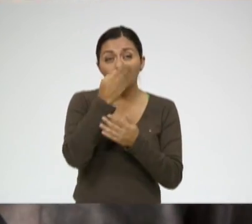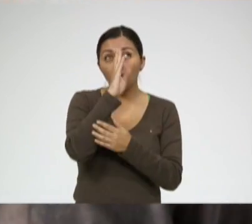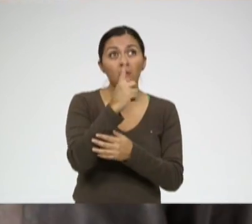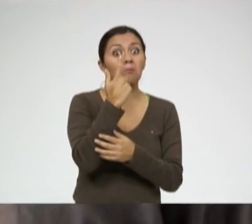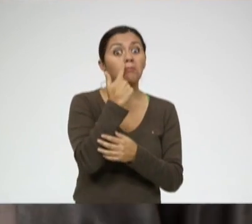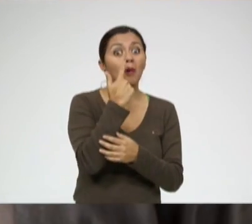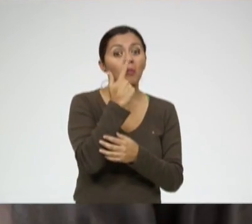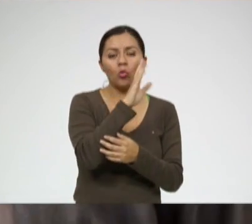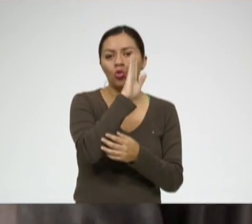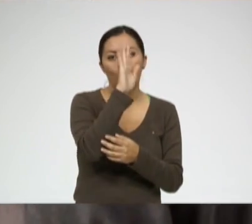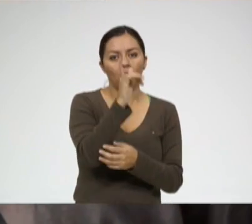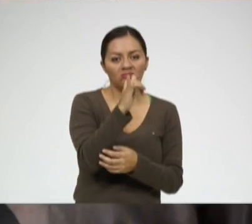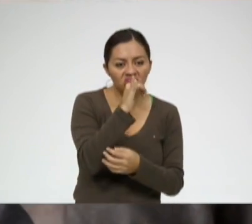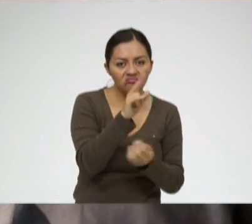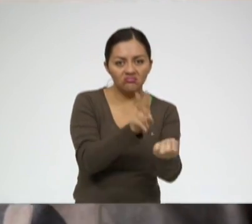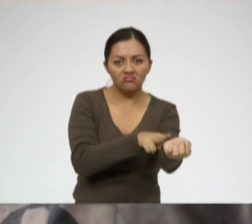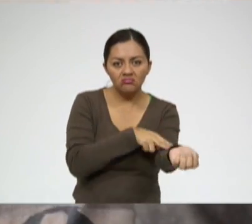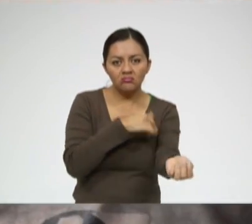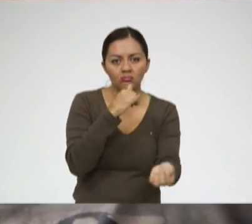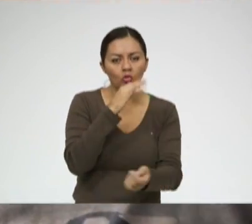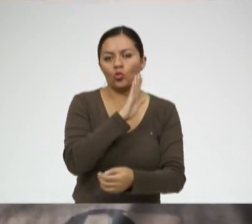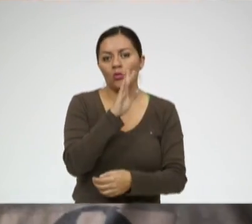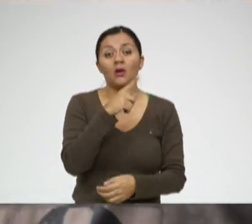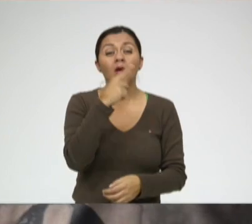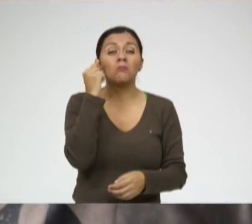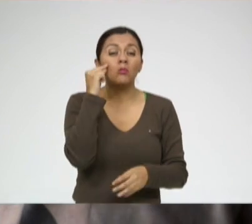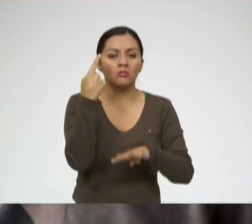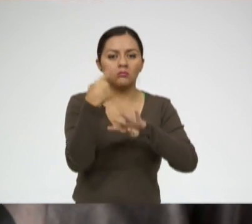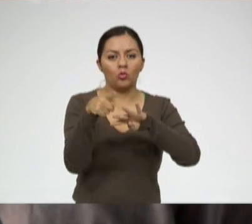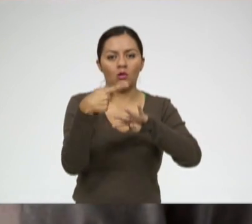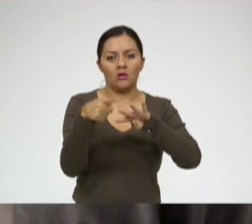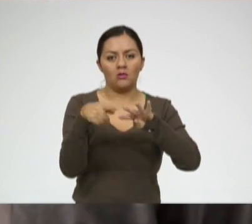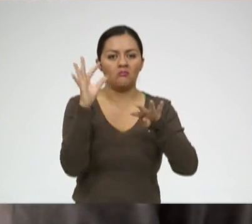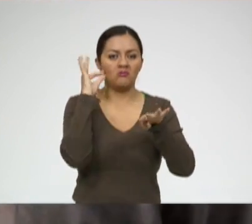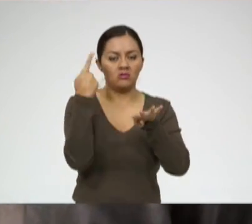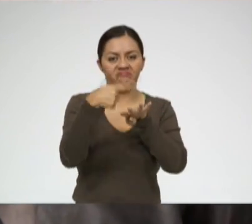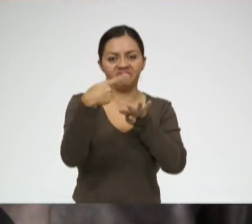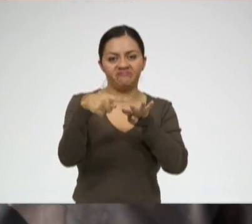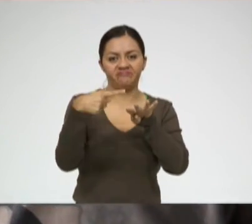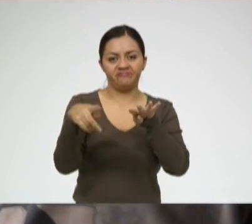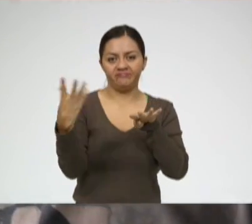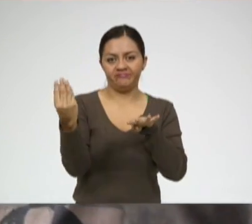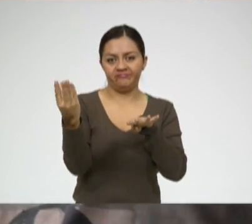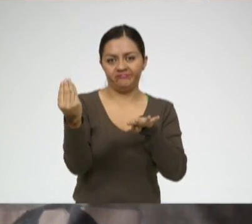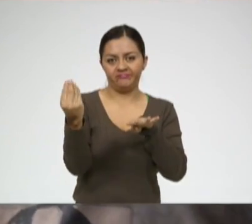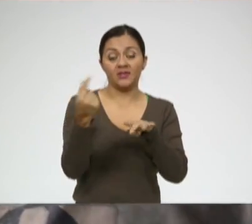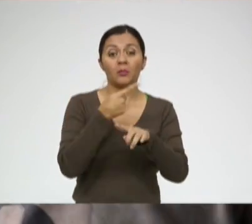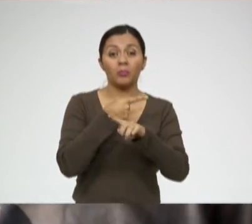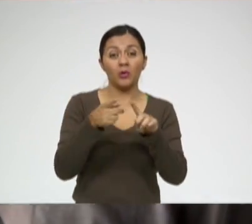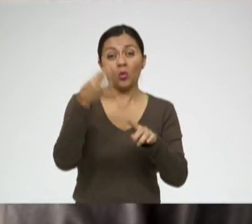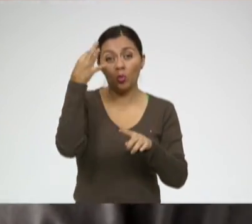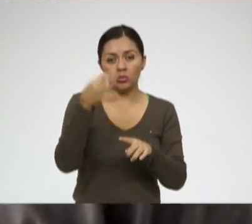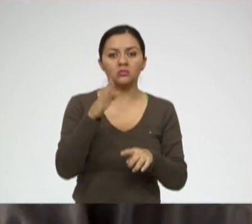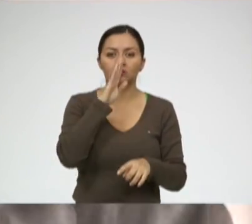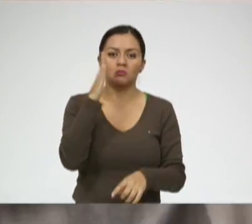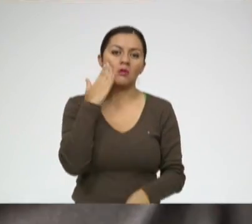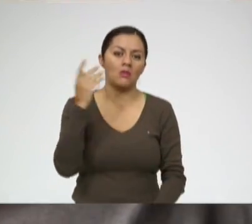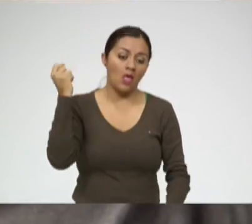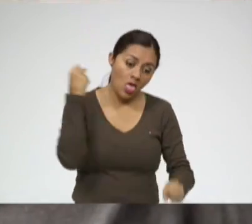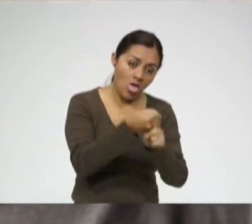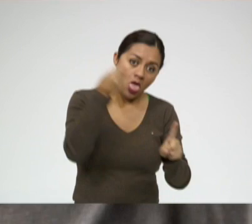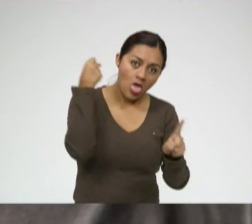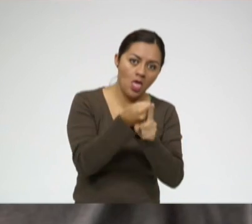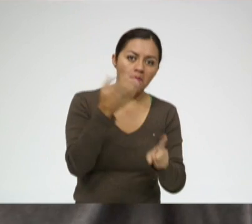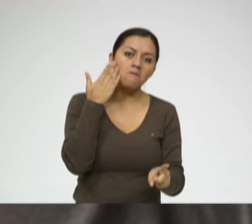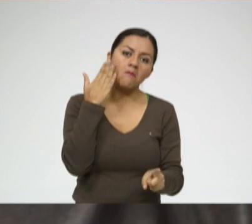tenía un vicio, pero sí ha sido un bien mujeriego, ya. Y a causa de eso, él venía a maltratar a mi mamá.